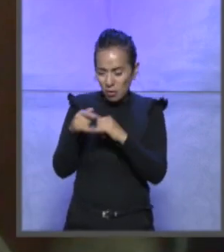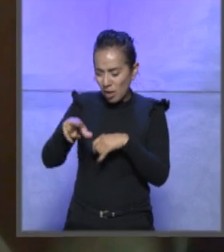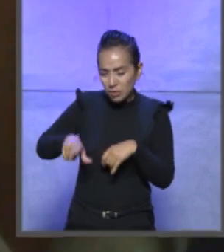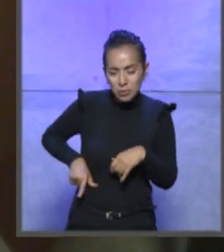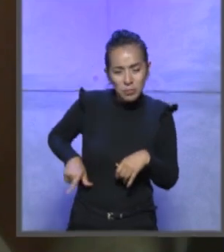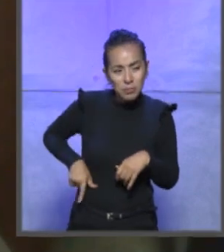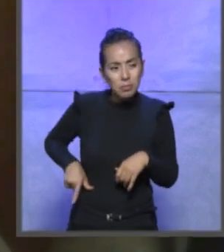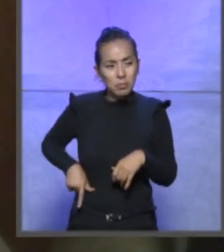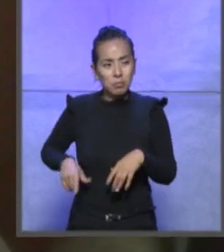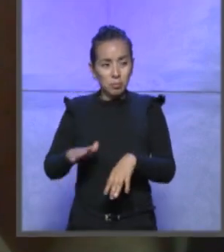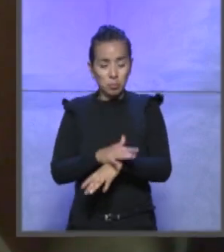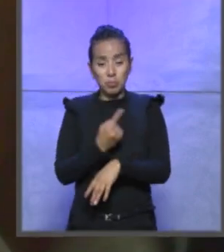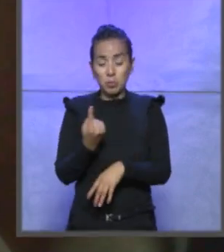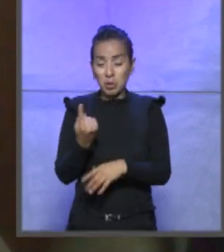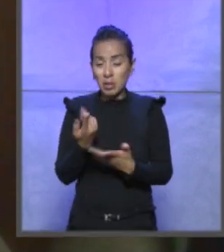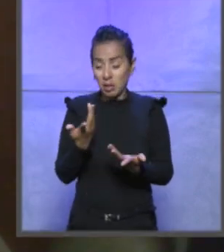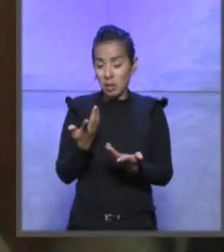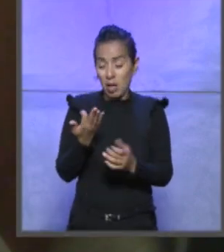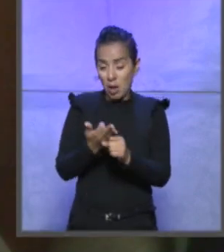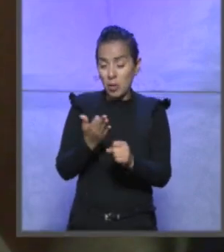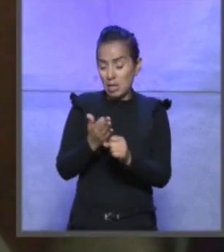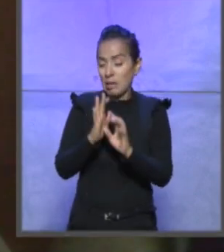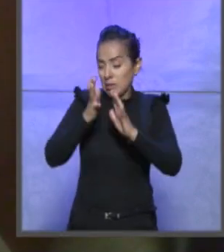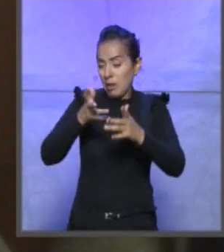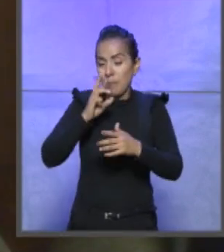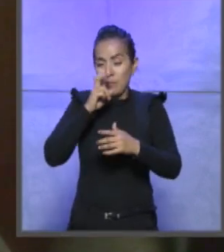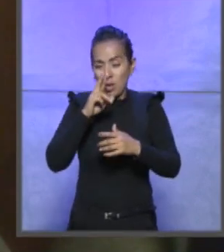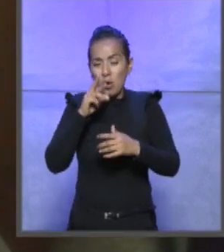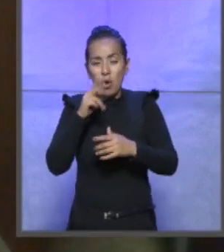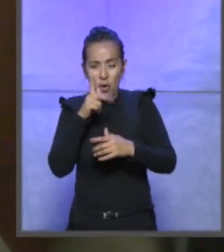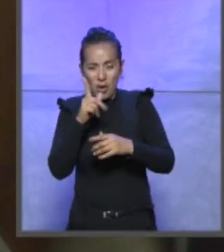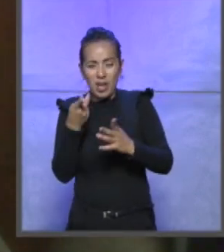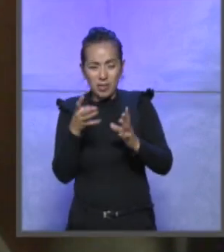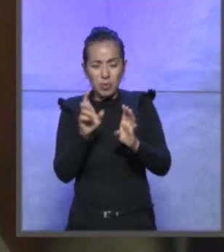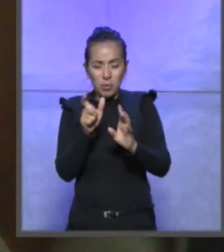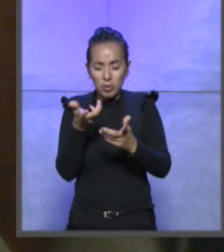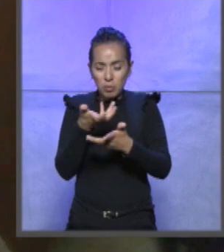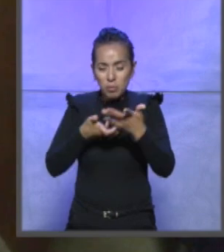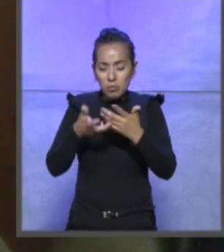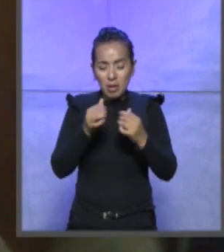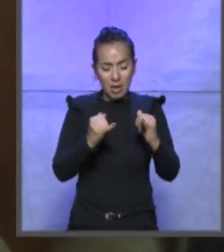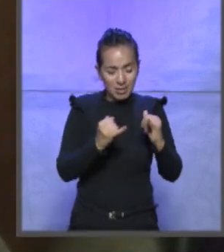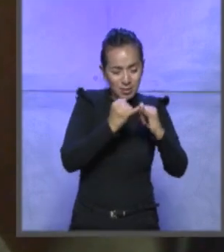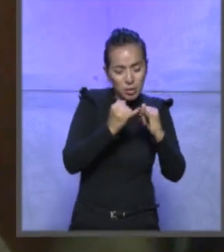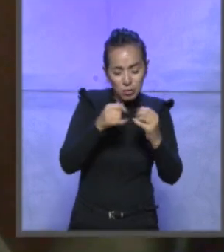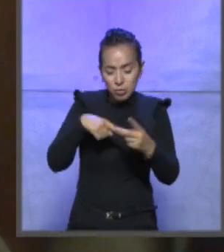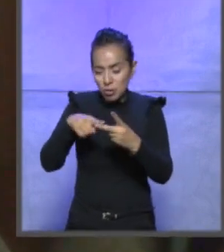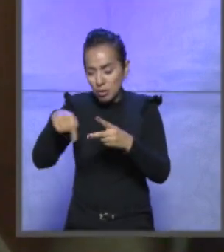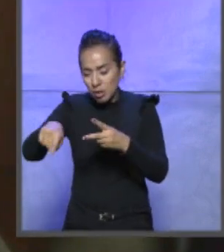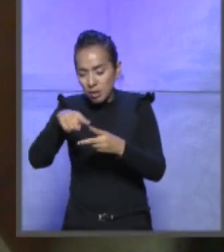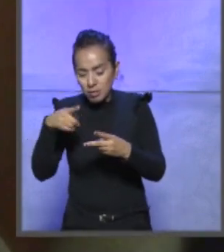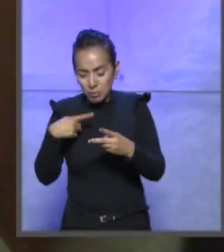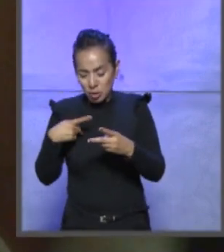institucional, de los gobiernos, porque quizá hoy en día está mejorando este ámbito al relacionarse tanto las instituciones como